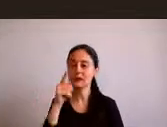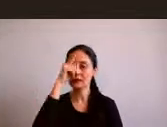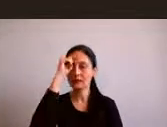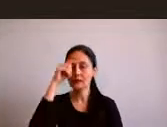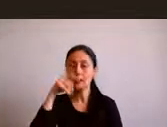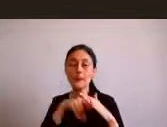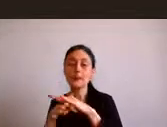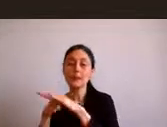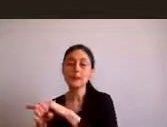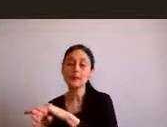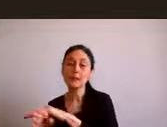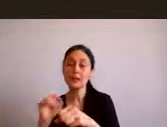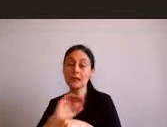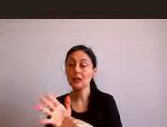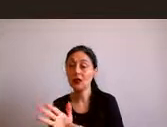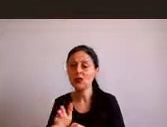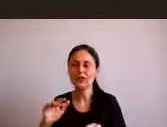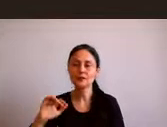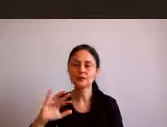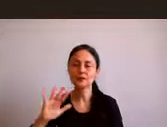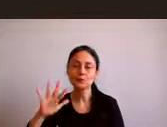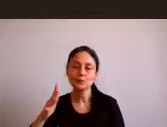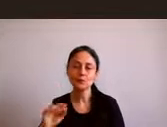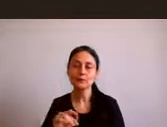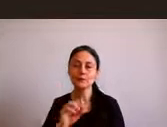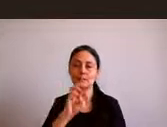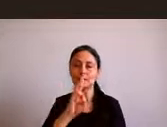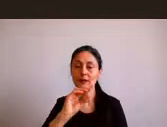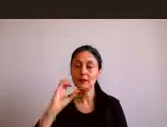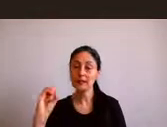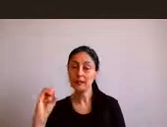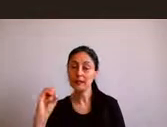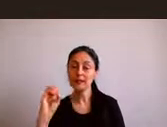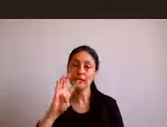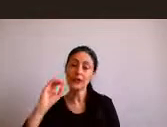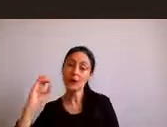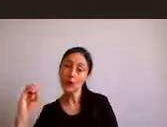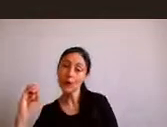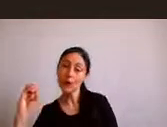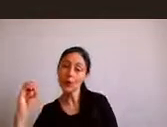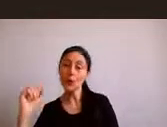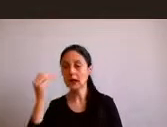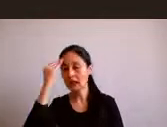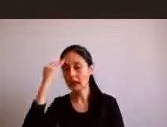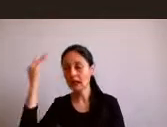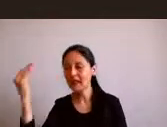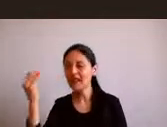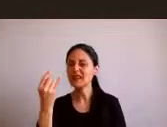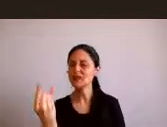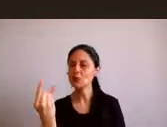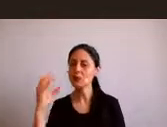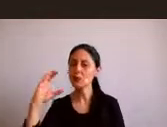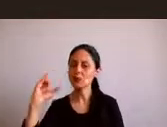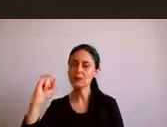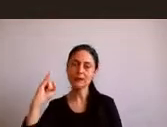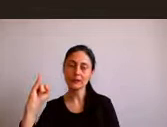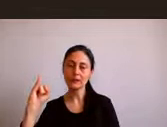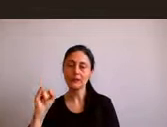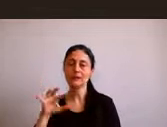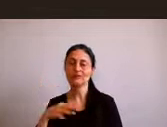el fondo puede tener un promedio entre 30, 40 días en una UCI. Entonces, las repercusiones son importantes,